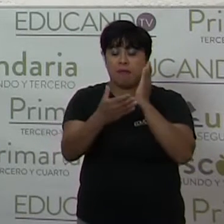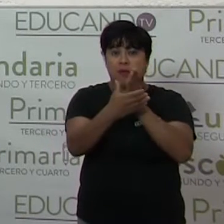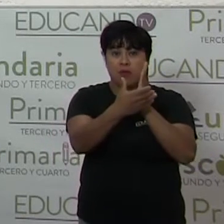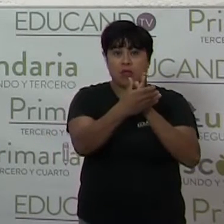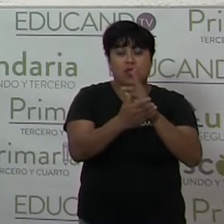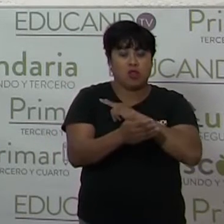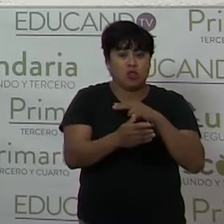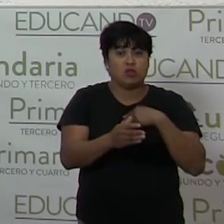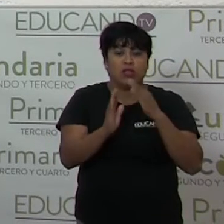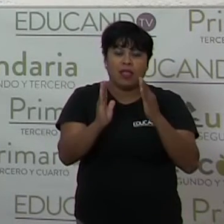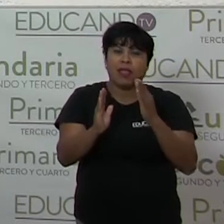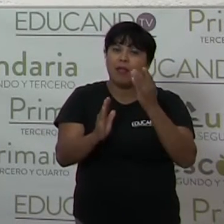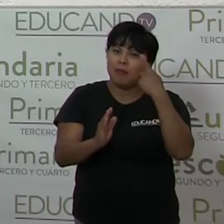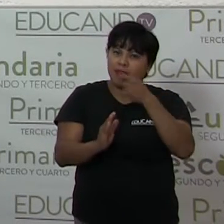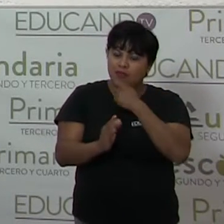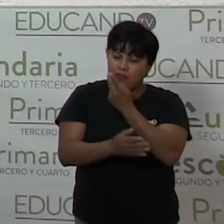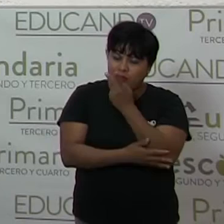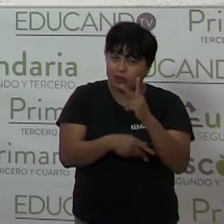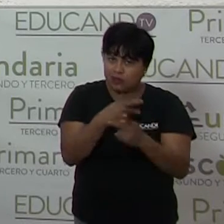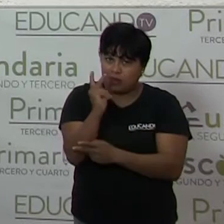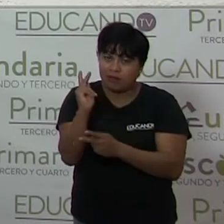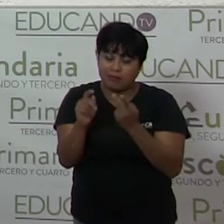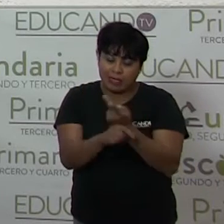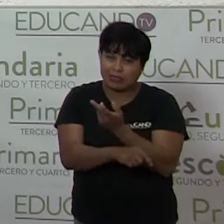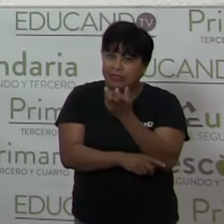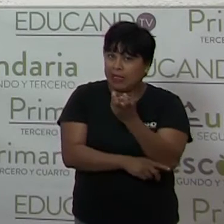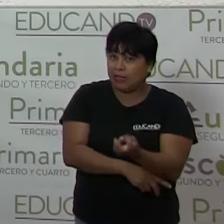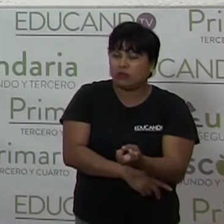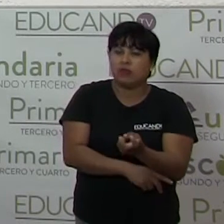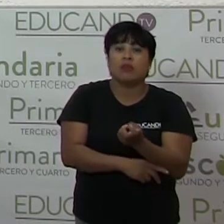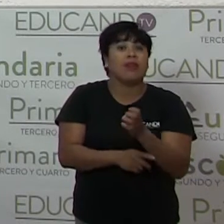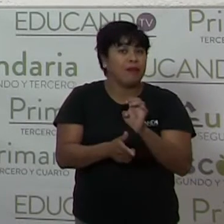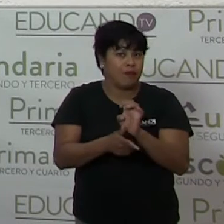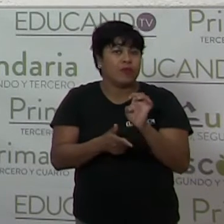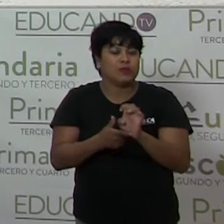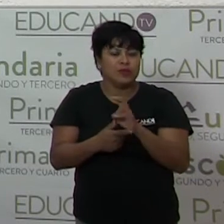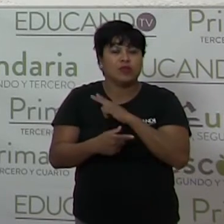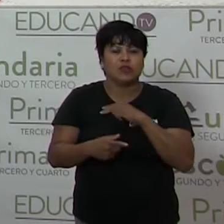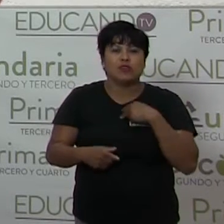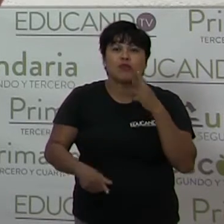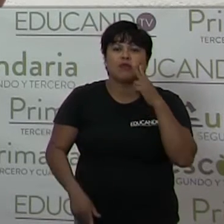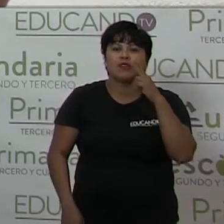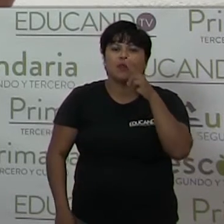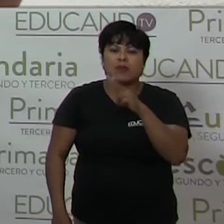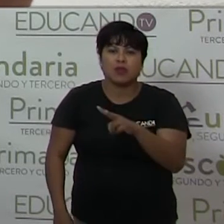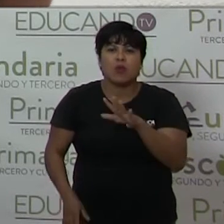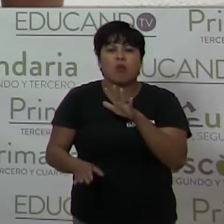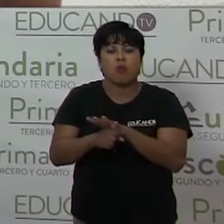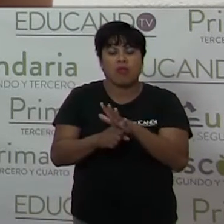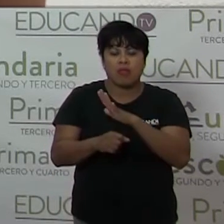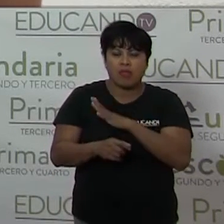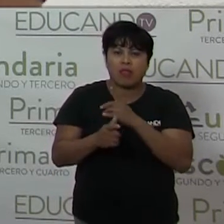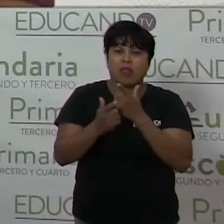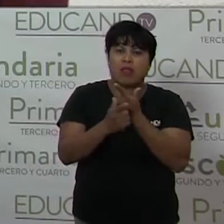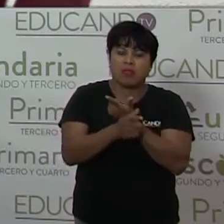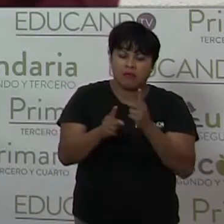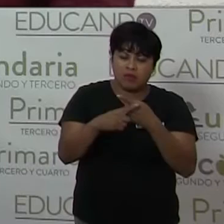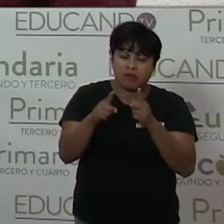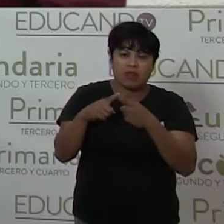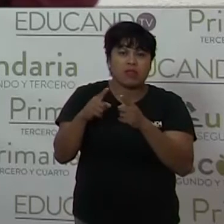de nuestro espacio de preescolar pase eso así es que vamos a ver qué tipos de libros